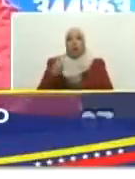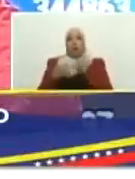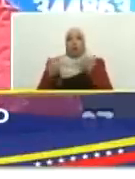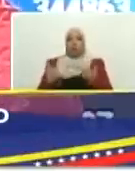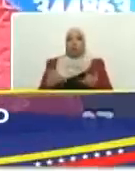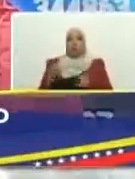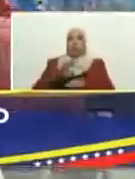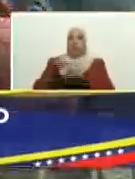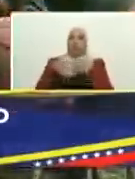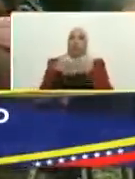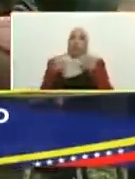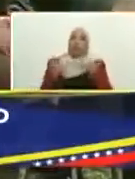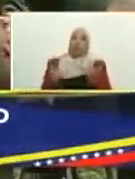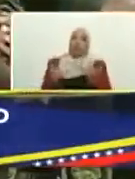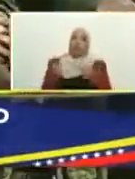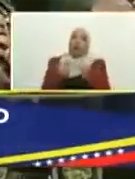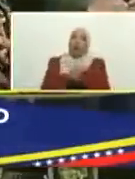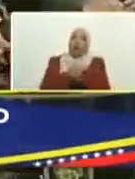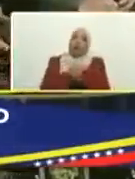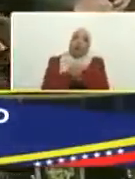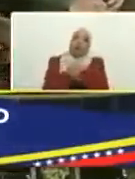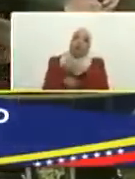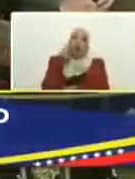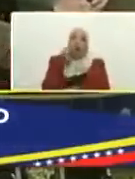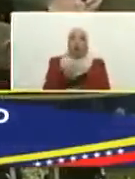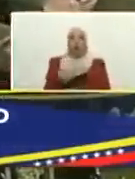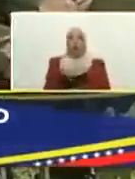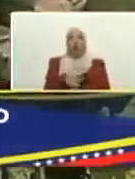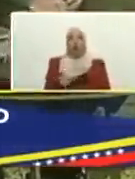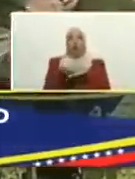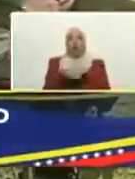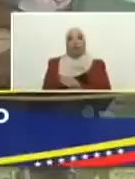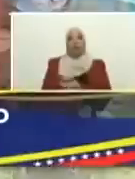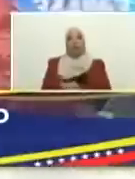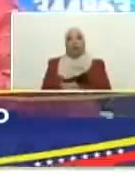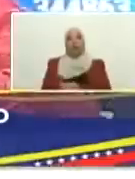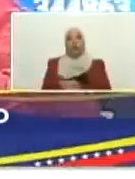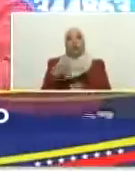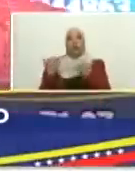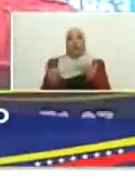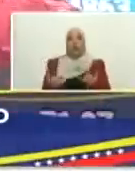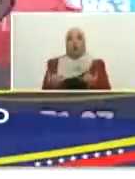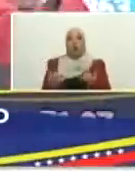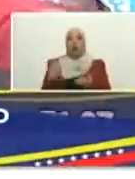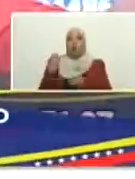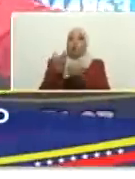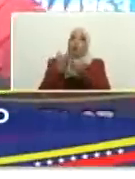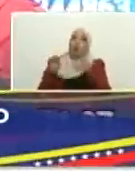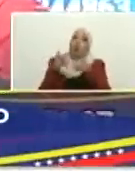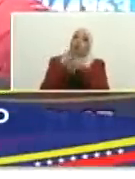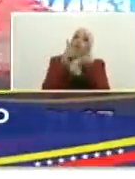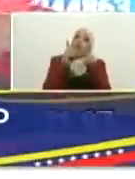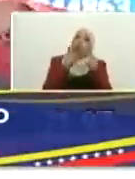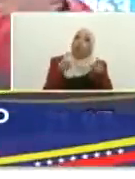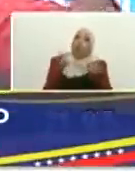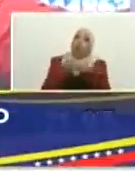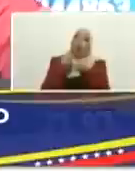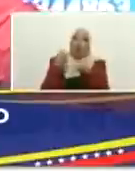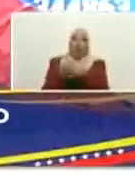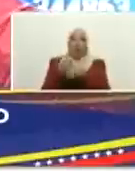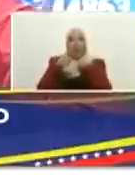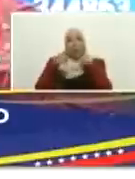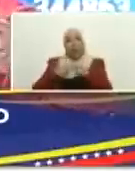encima de todo, con amor al pueblo. ¿Cómo saldremos adelante? Diversificando las obras,